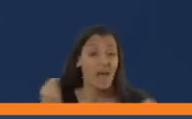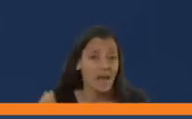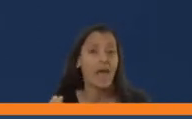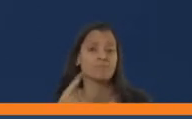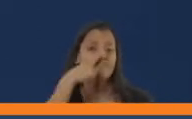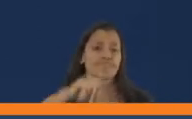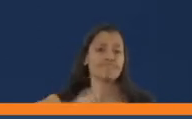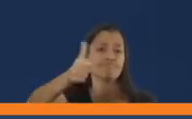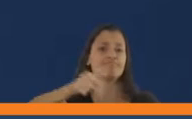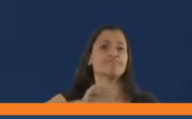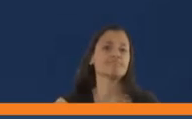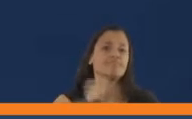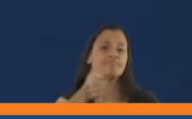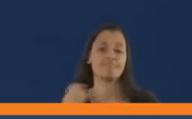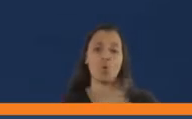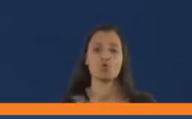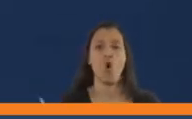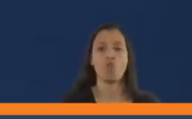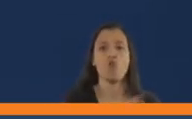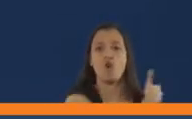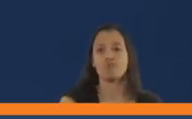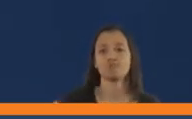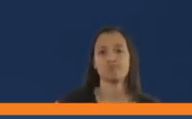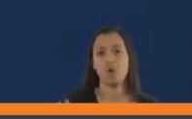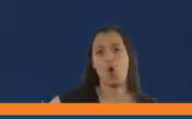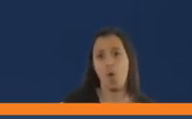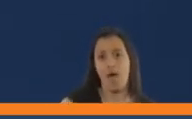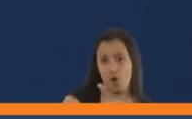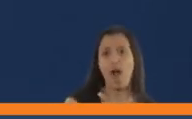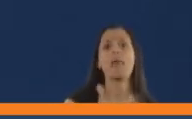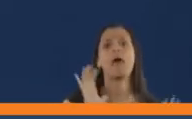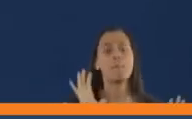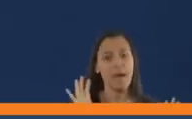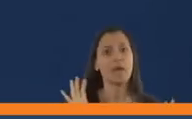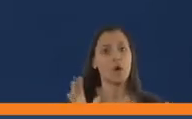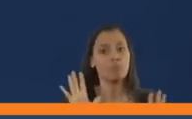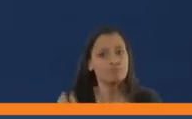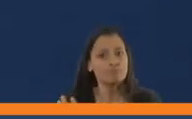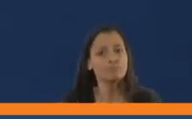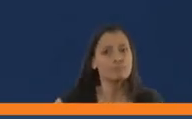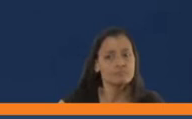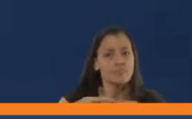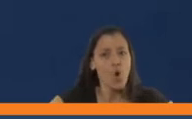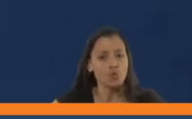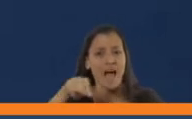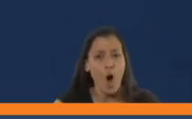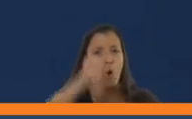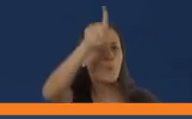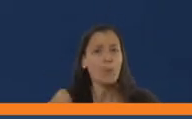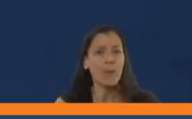triunfo electoral de nuestra fuerza política por tamaña indecencia sufre hoy todo el pueblo